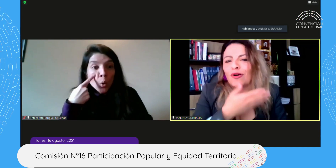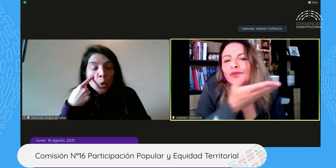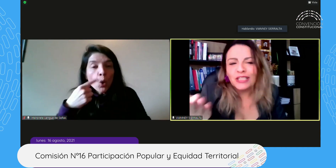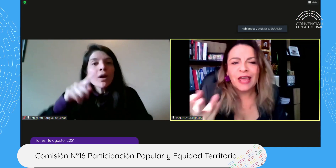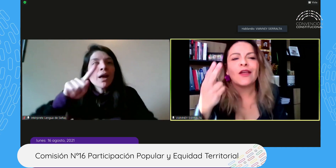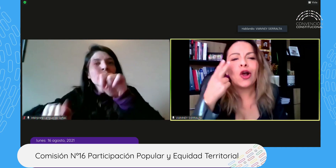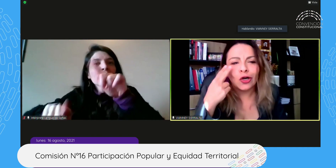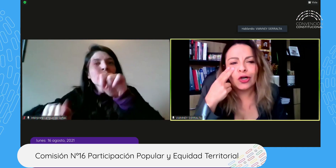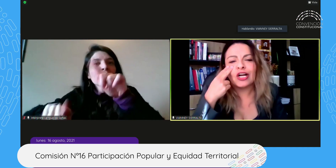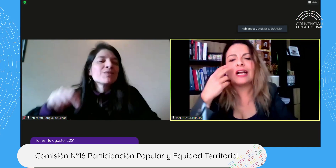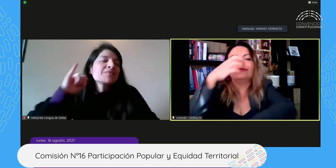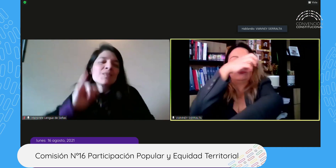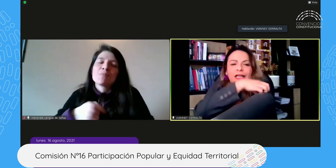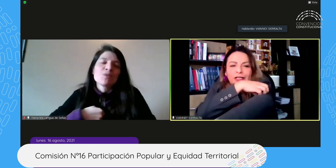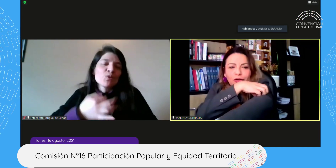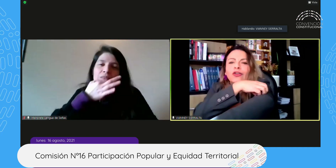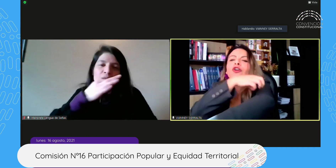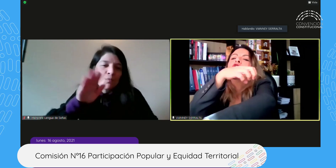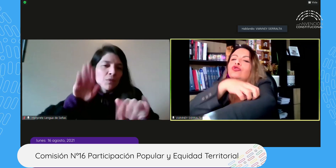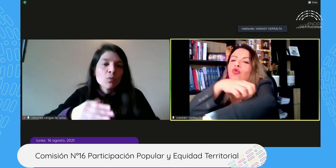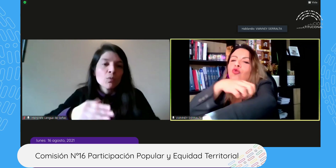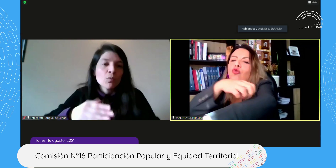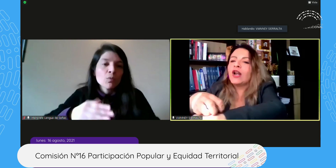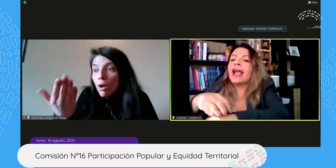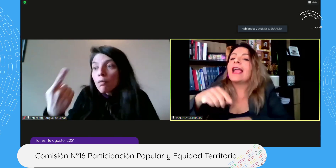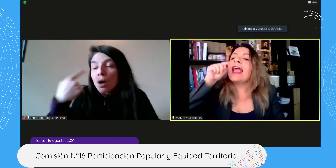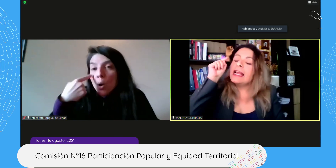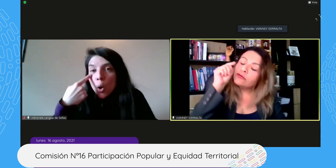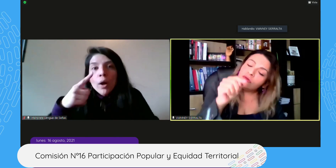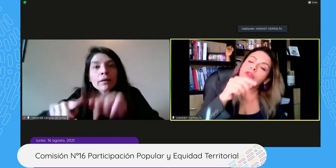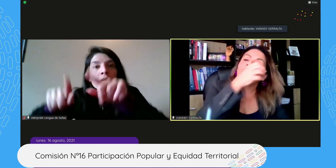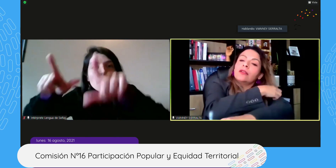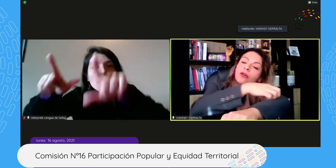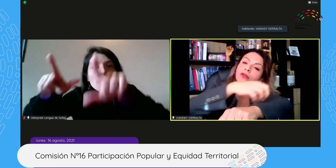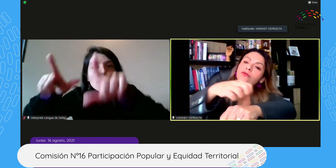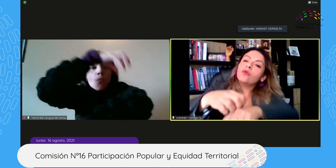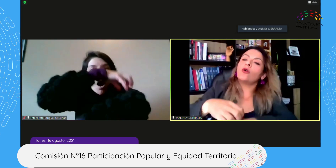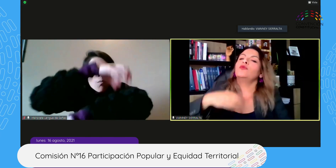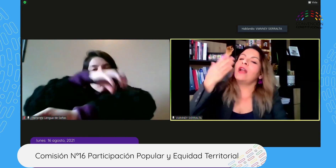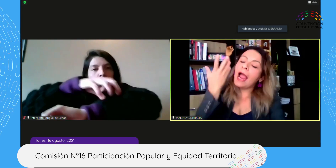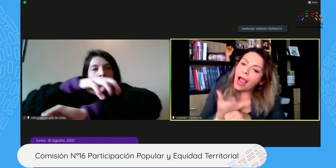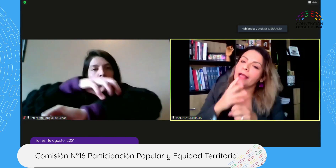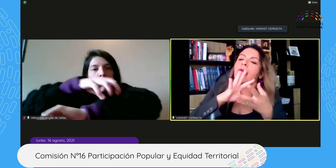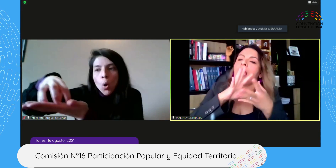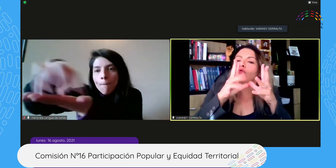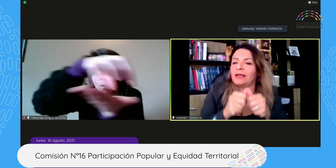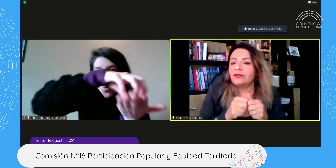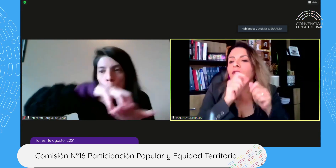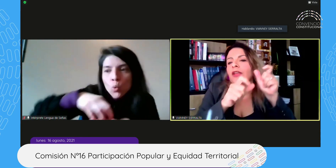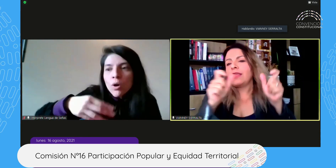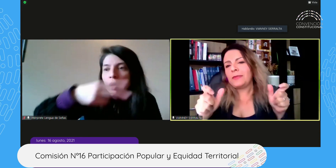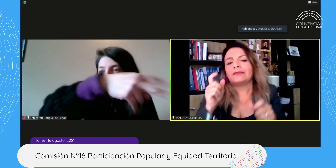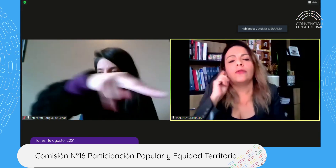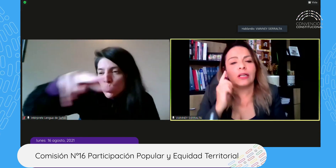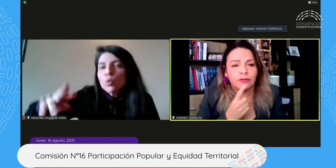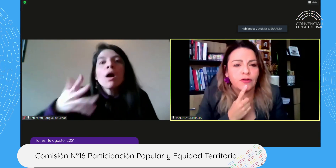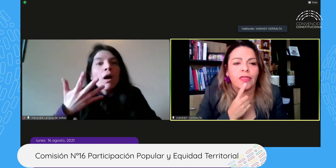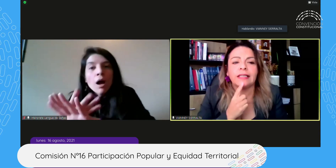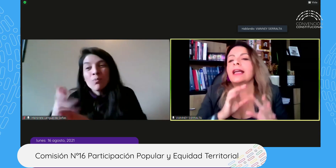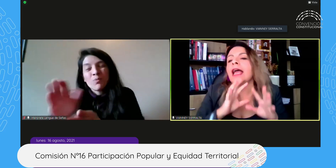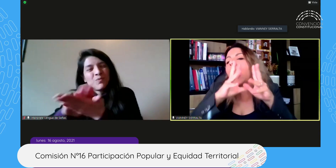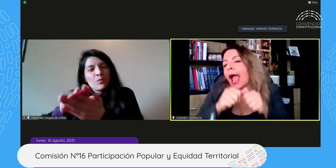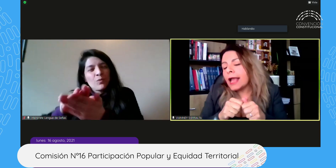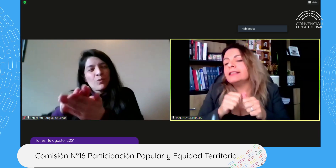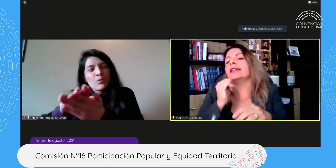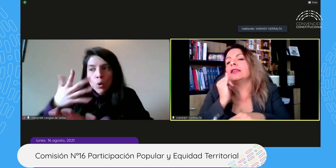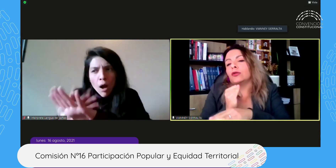lo mismo, usted conozca su territorio, su comuna. En su territorio, su comuna, hay agrupaciones de personas